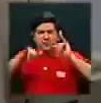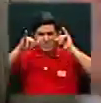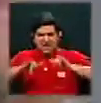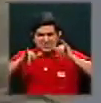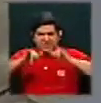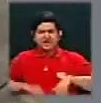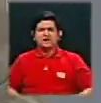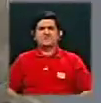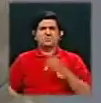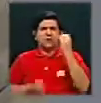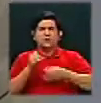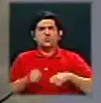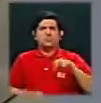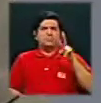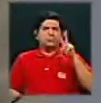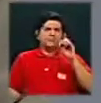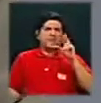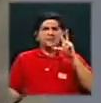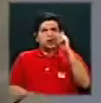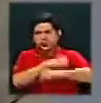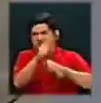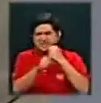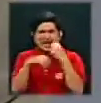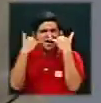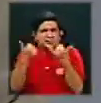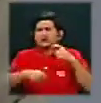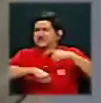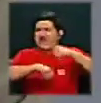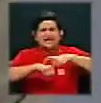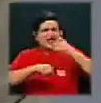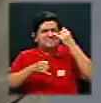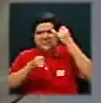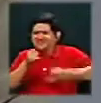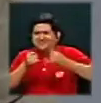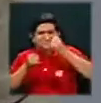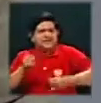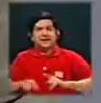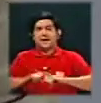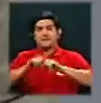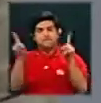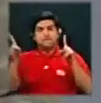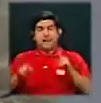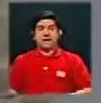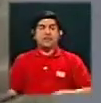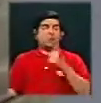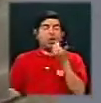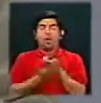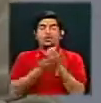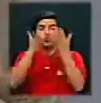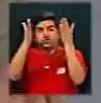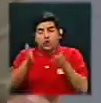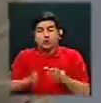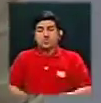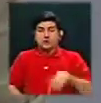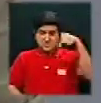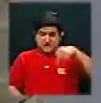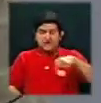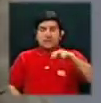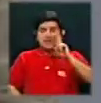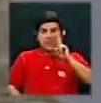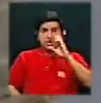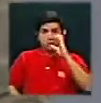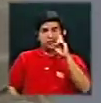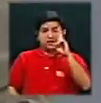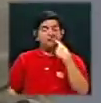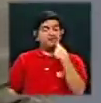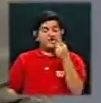últimas 2-3 décadas está ya en una etapa de agotamiento. Sin embargo, más bien hay otros economistas, incluso aquí en la Universidad de Costa Rica,